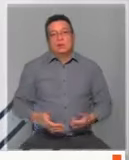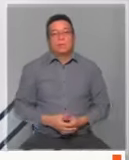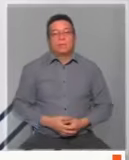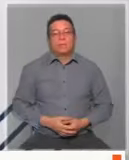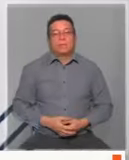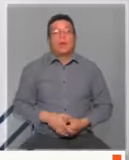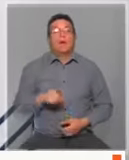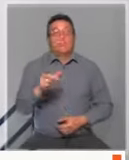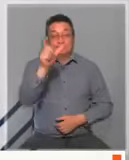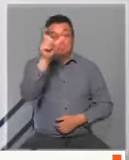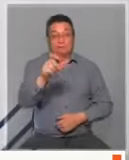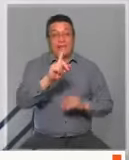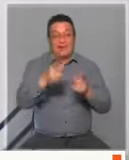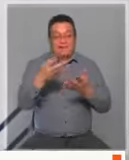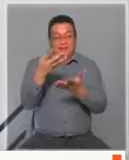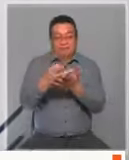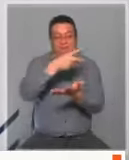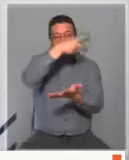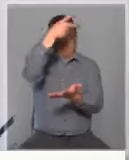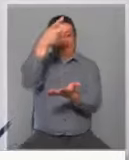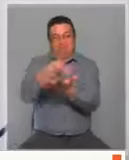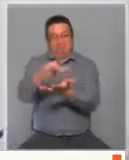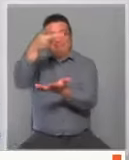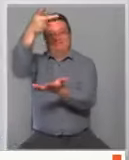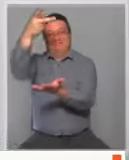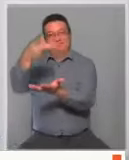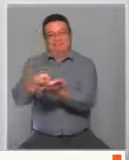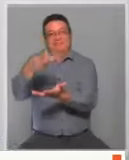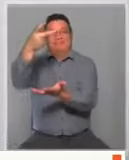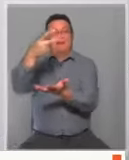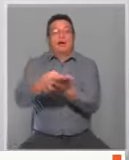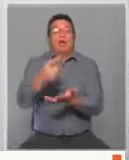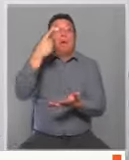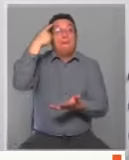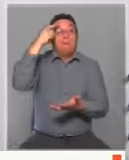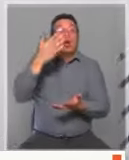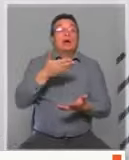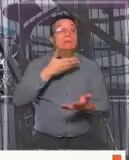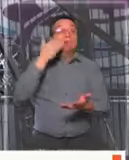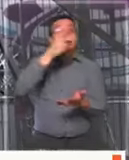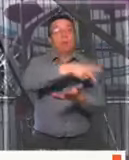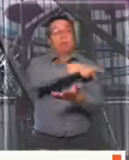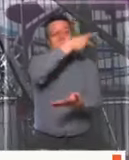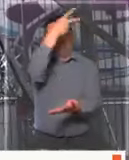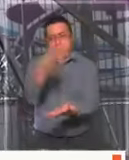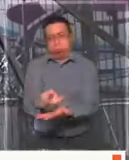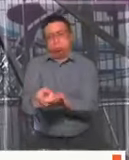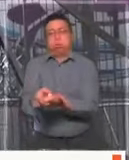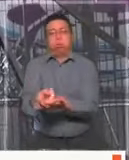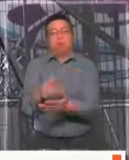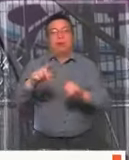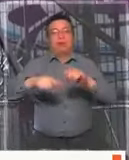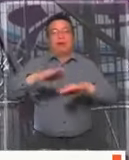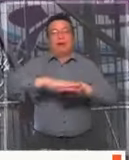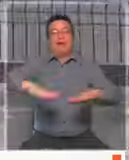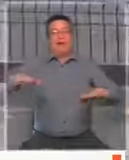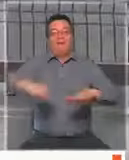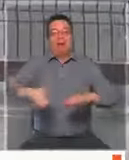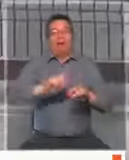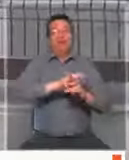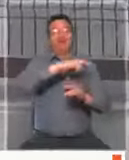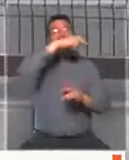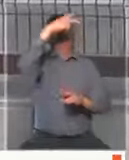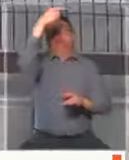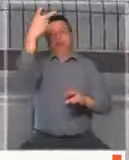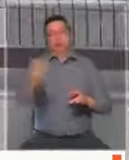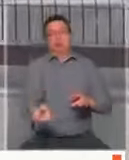acróbata que debía caer en la malla de seguridad. Sin embargo, la pirueta terminó directamente en el piso, impactando desde varios metros de altura.